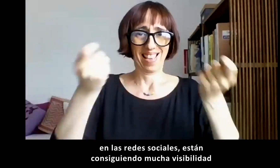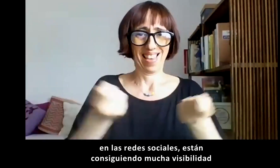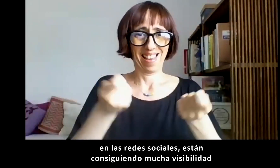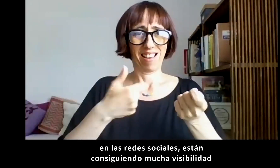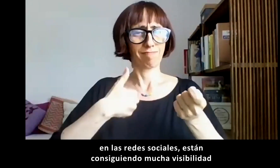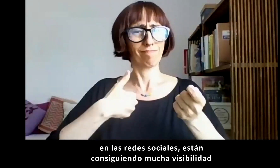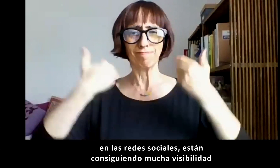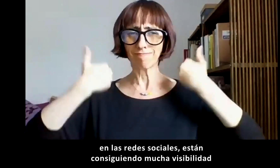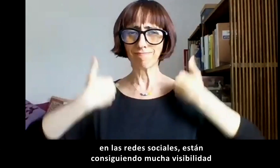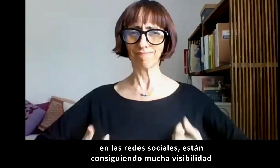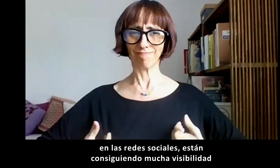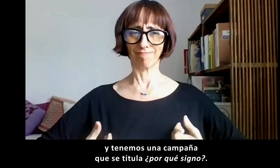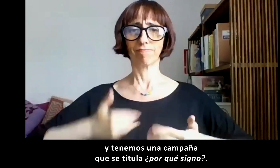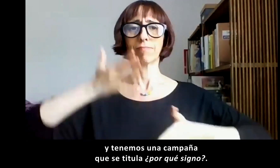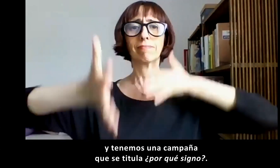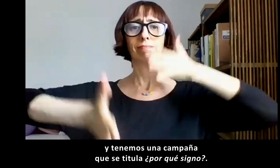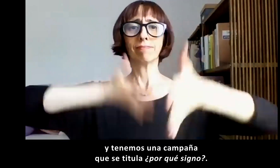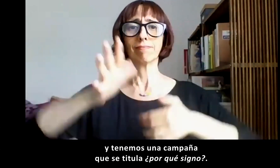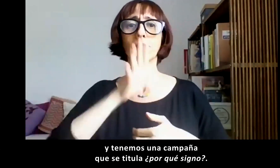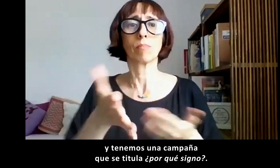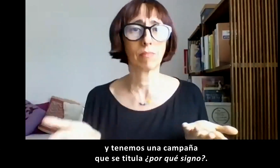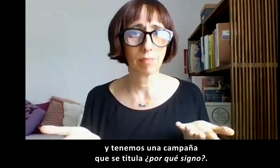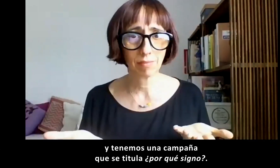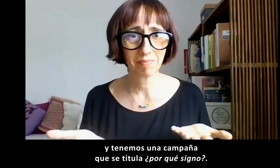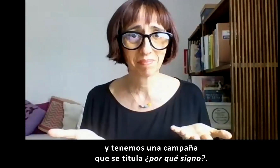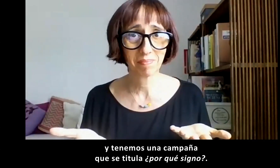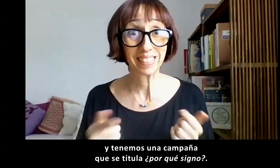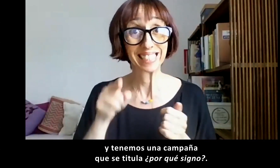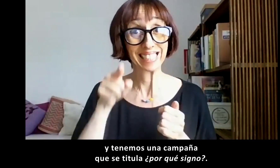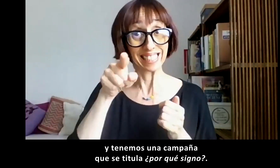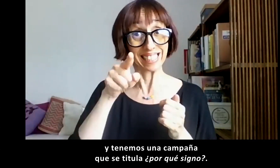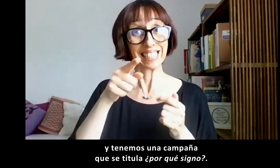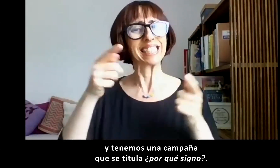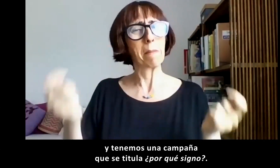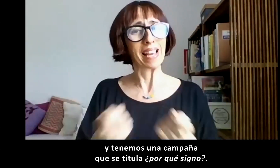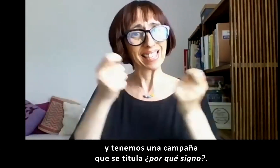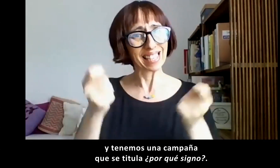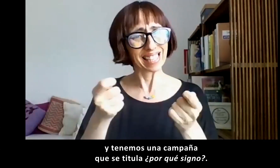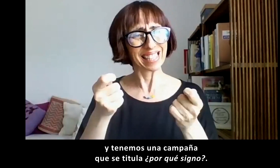consiguiendo muchísima visibilidad y tenemos una campaña que se titula ¿Por qué